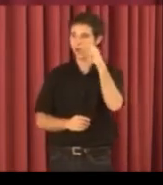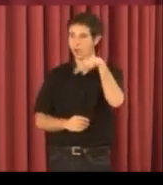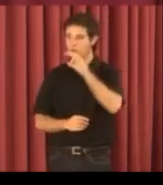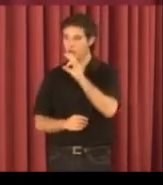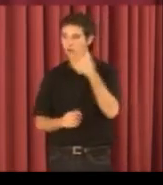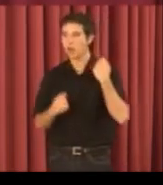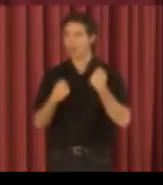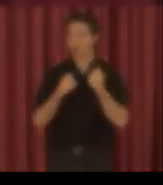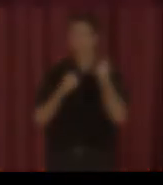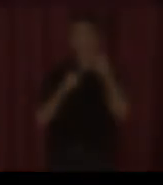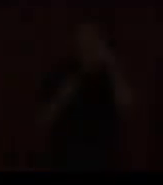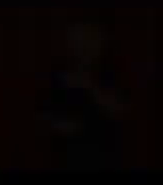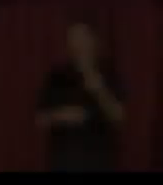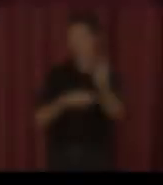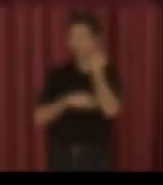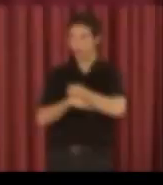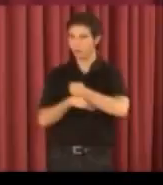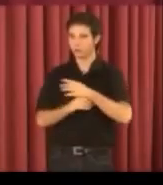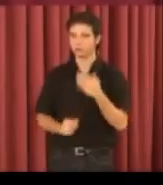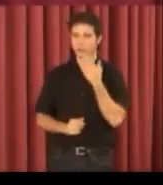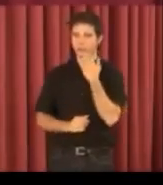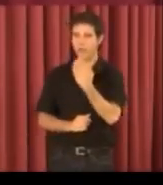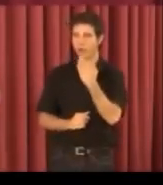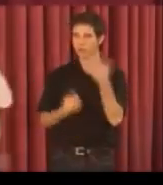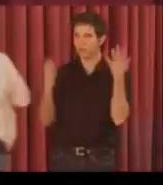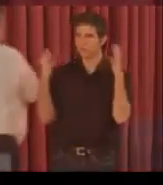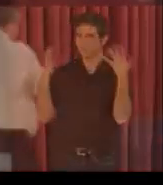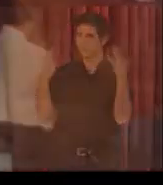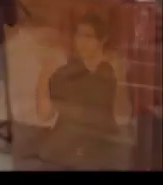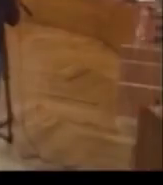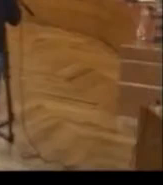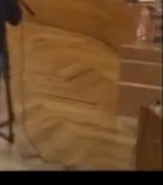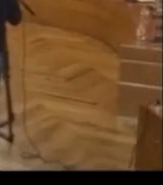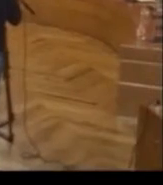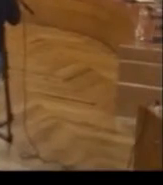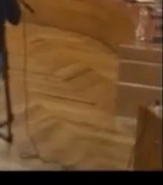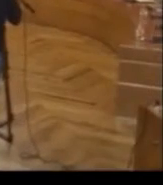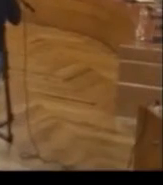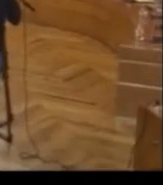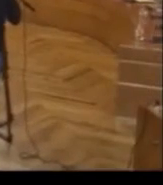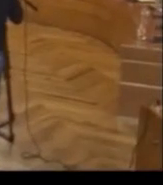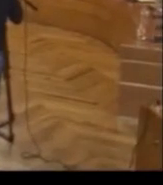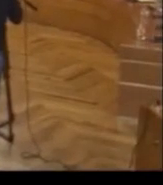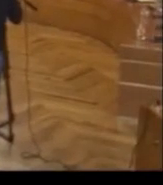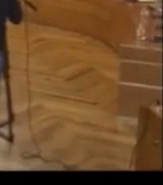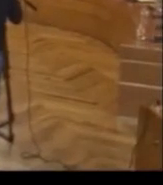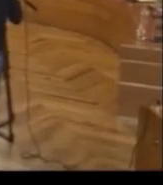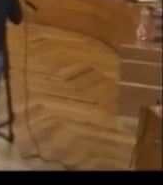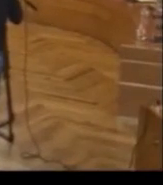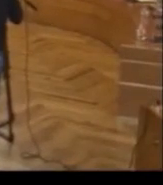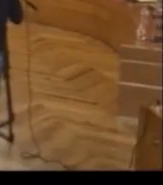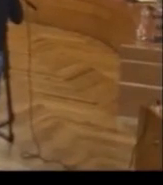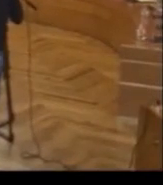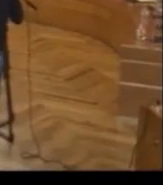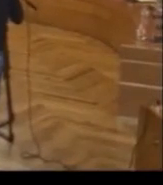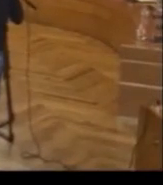destino nos hizo repetir. Nos vimos 3 o 4 veces.